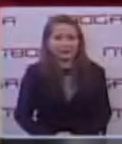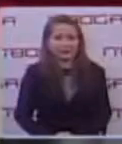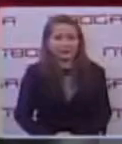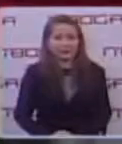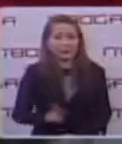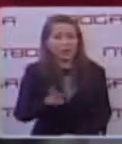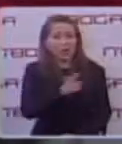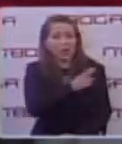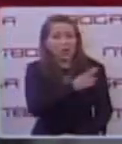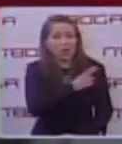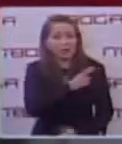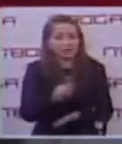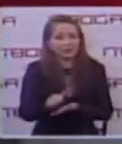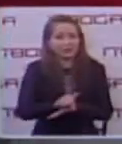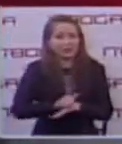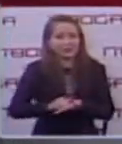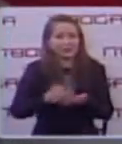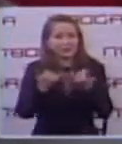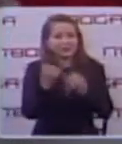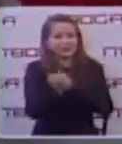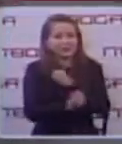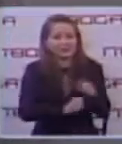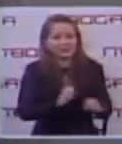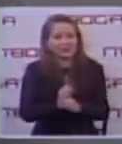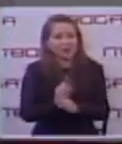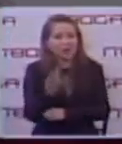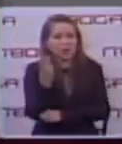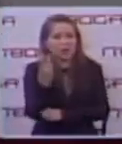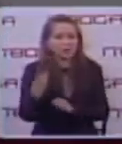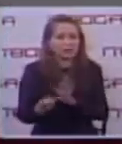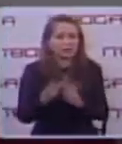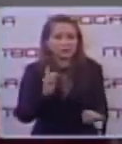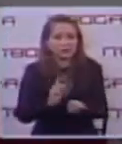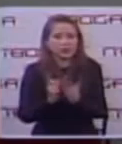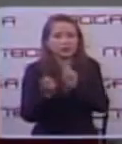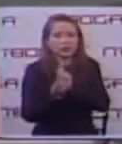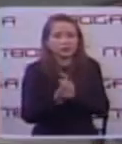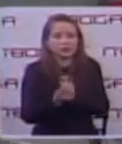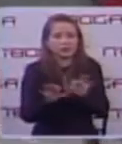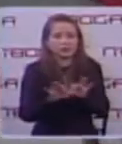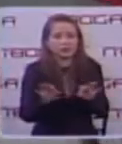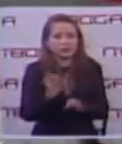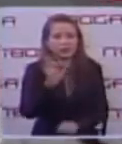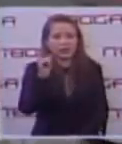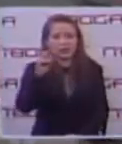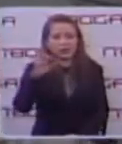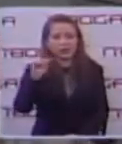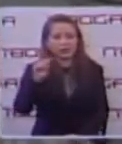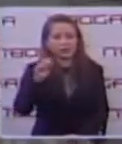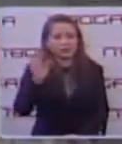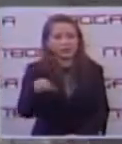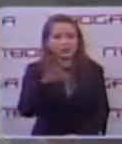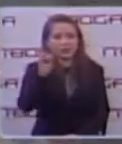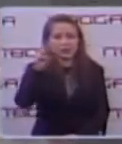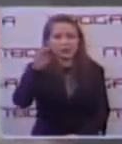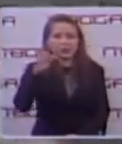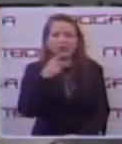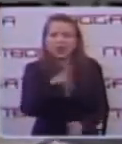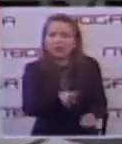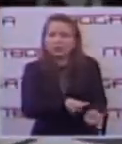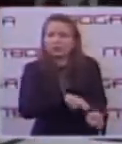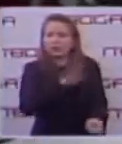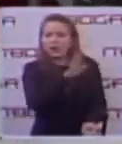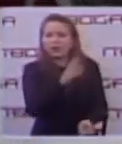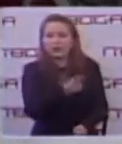La Universidad de la SUAI invita este año a la 12ª edición del Encuentro Académico Tinta Tinto, este evento que es ya una tradición